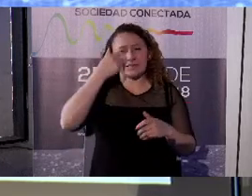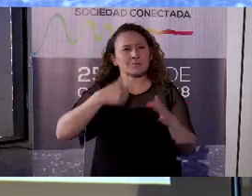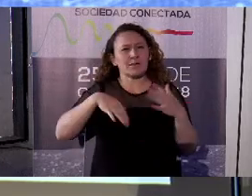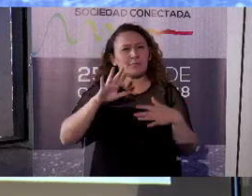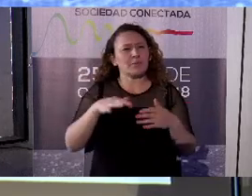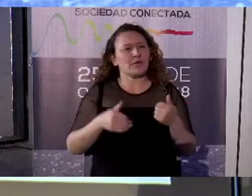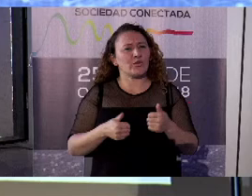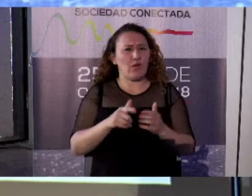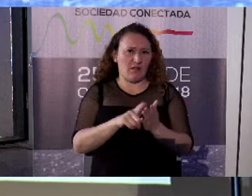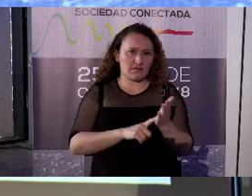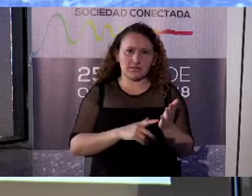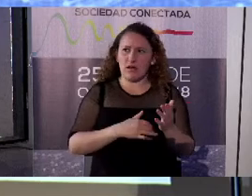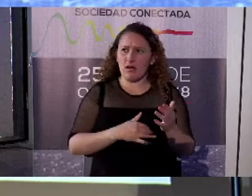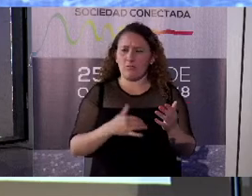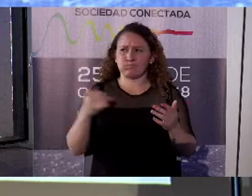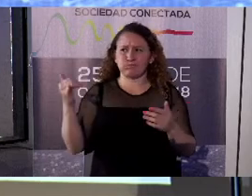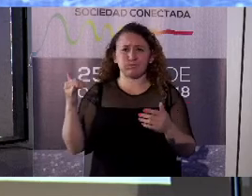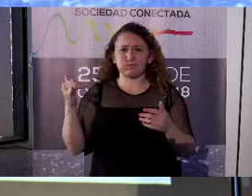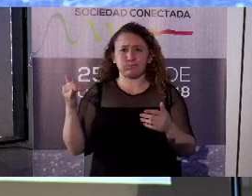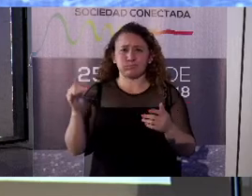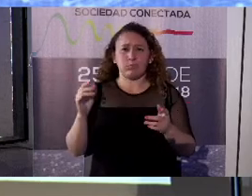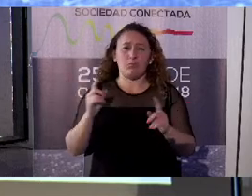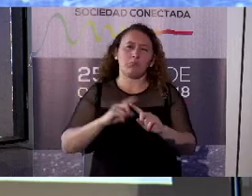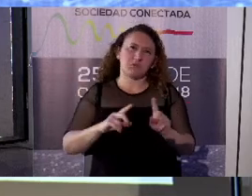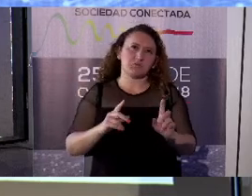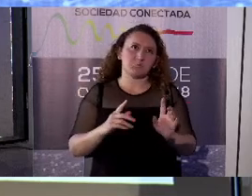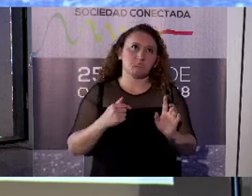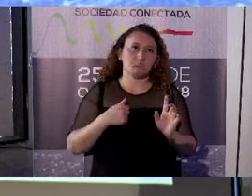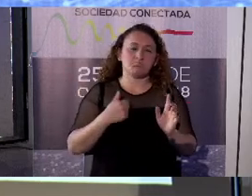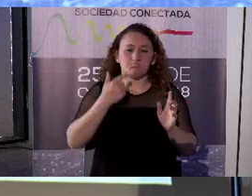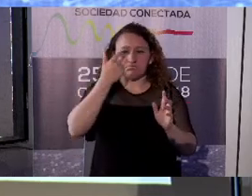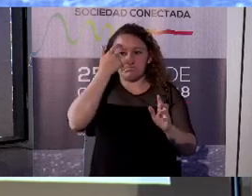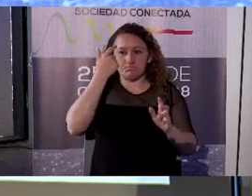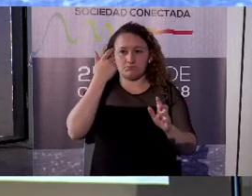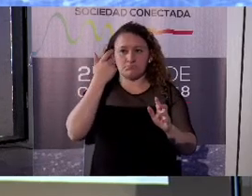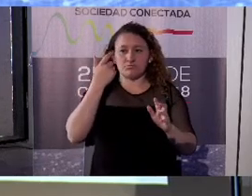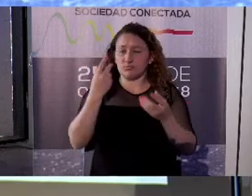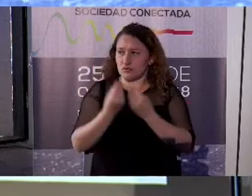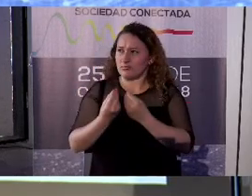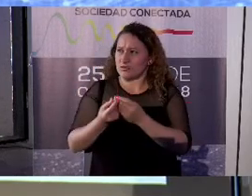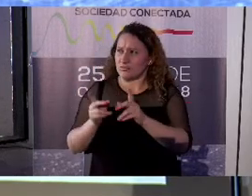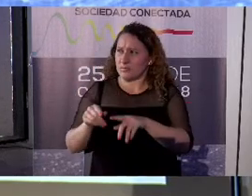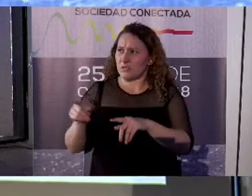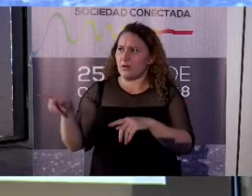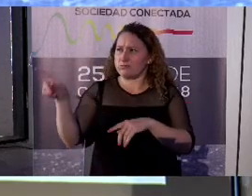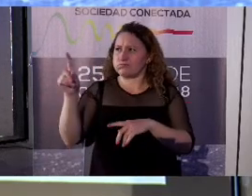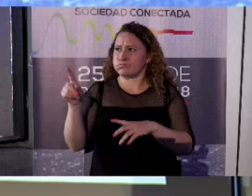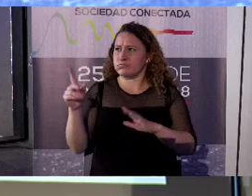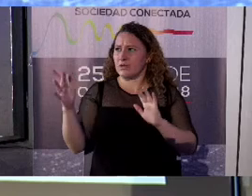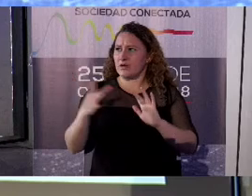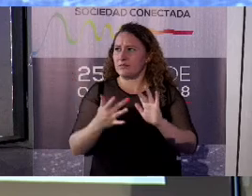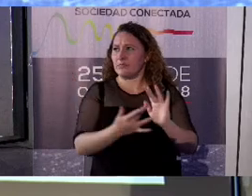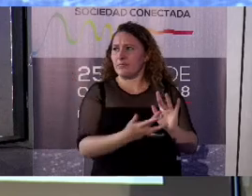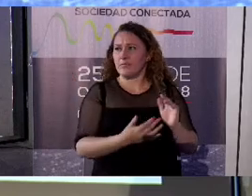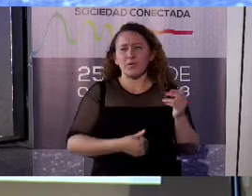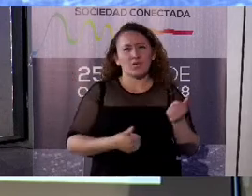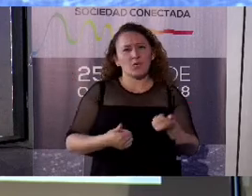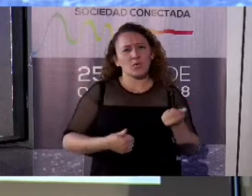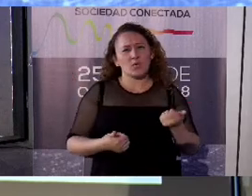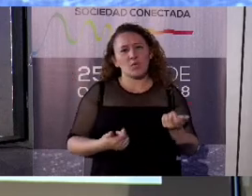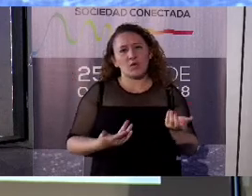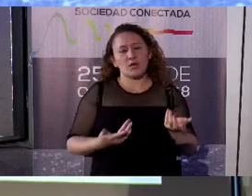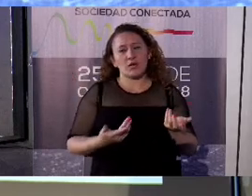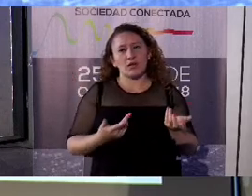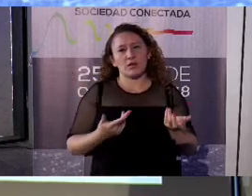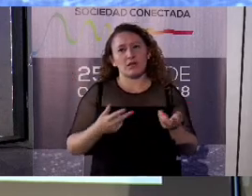tengo acá listado Pero quizás es uno eh Y Y supongo que mis compañeros van a a coincidir es un poco el